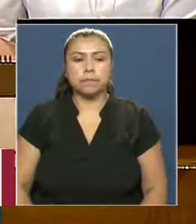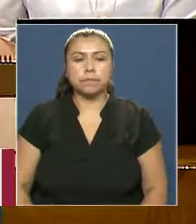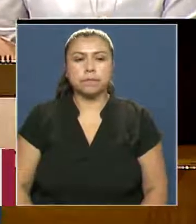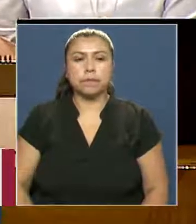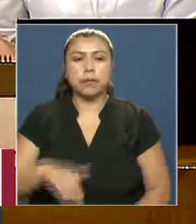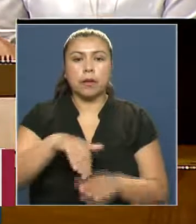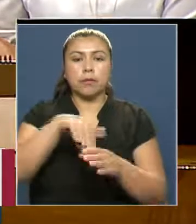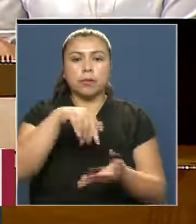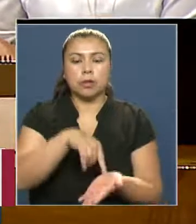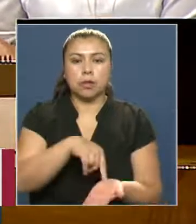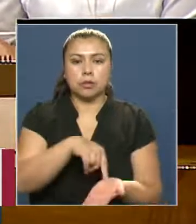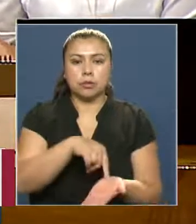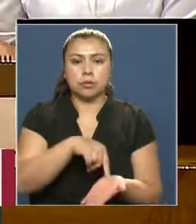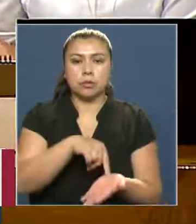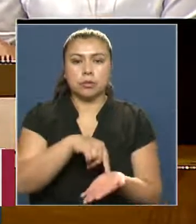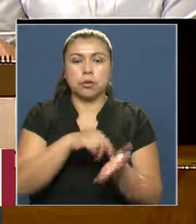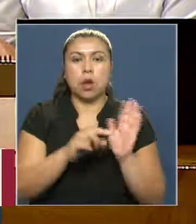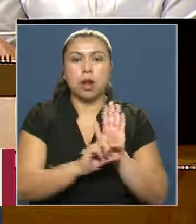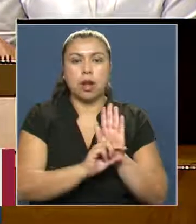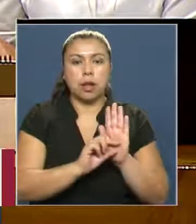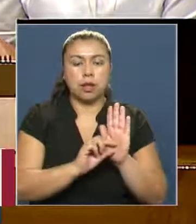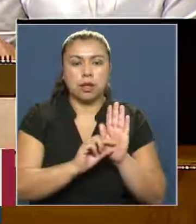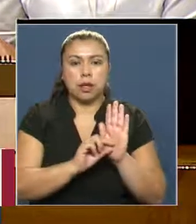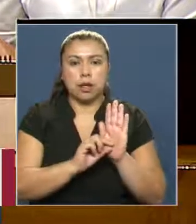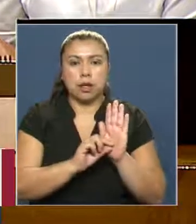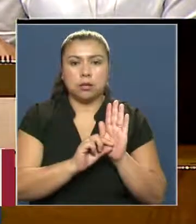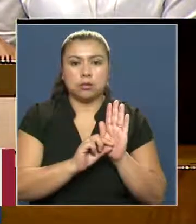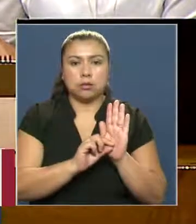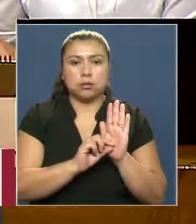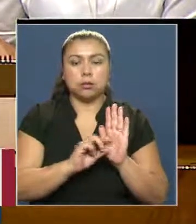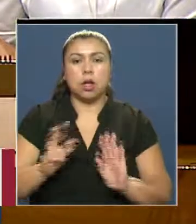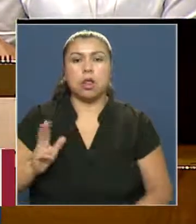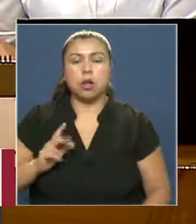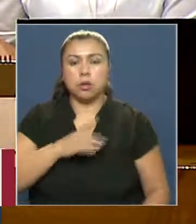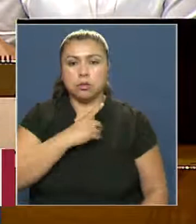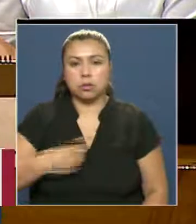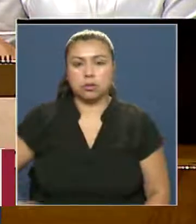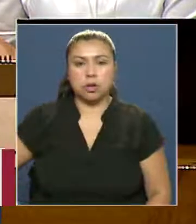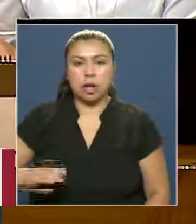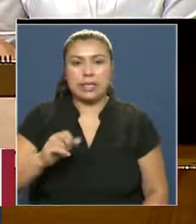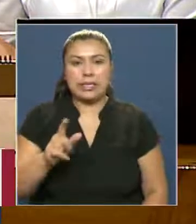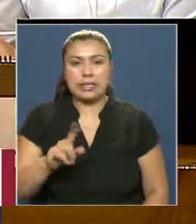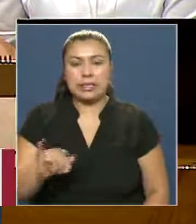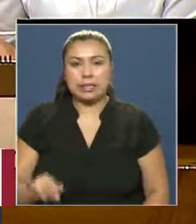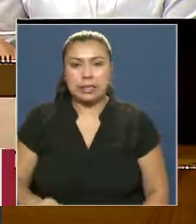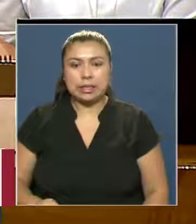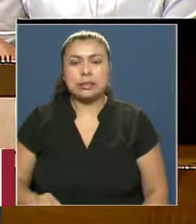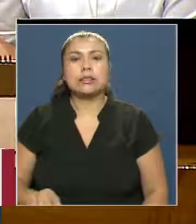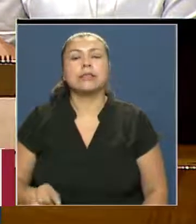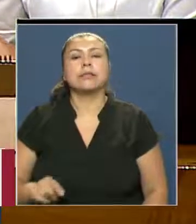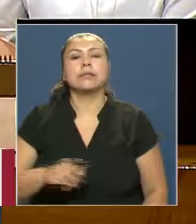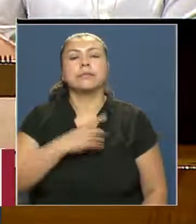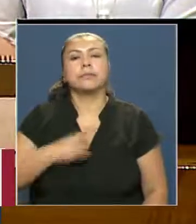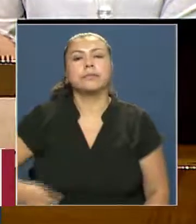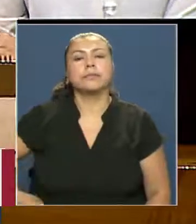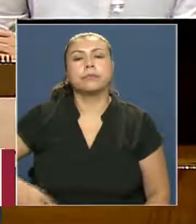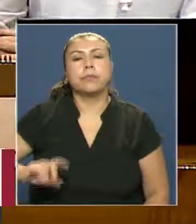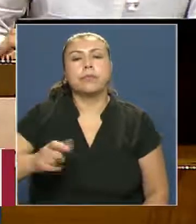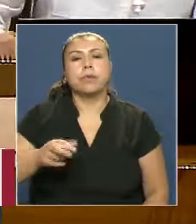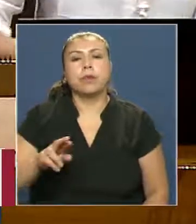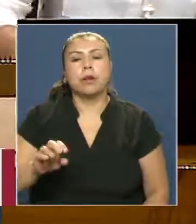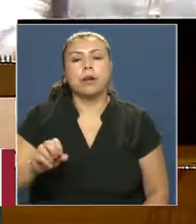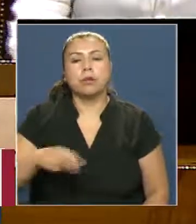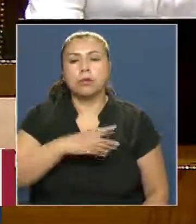En votación, la indicación de los señores diputados don Andrés Celis, don Sergio Gaona y don Jorge